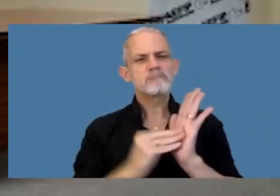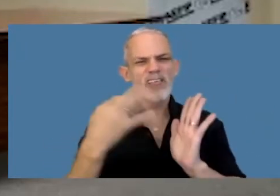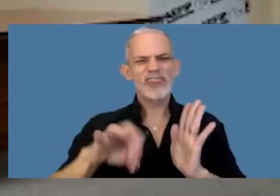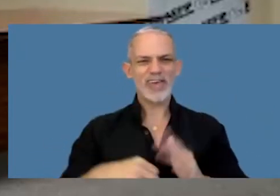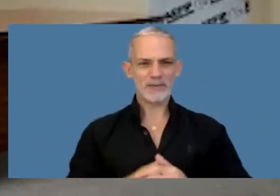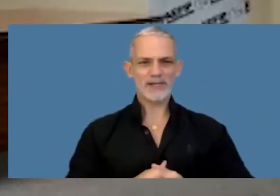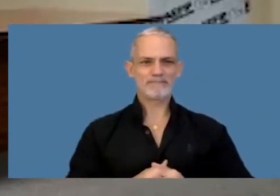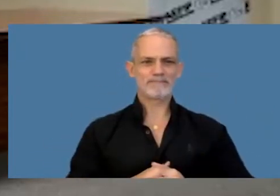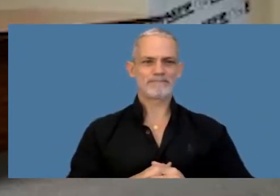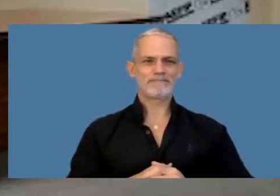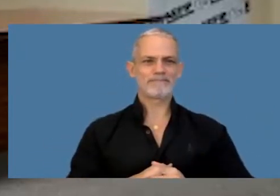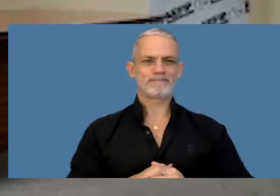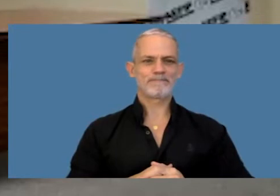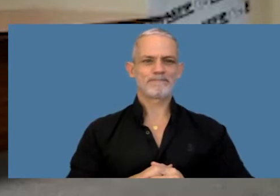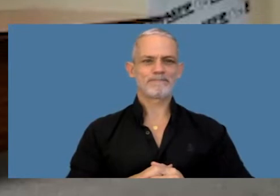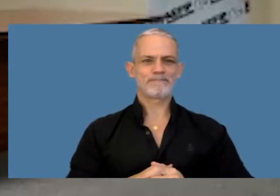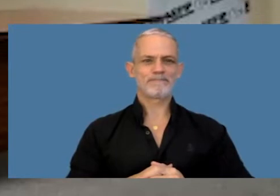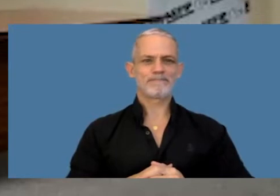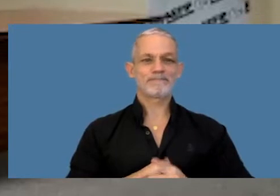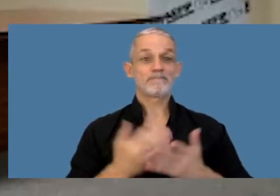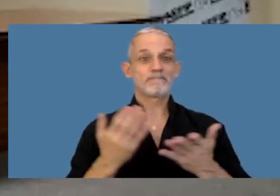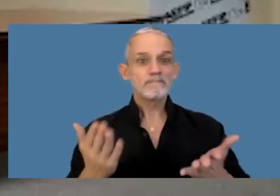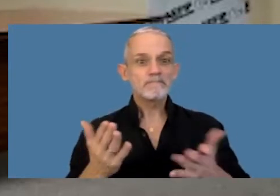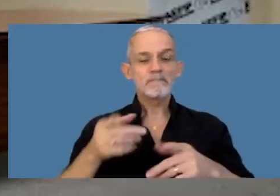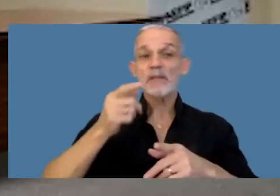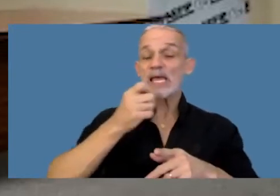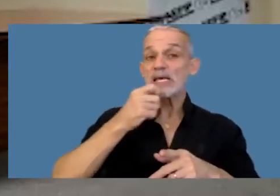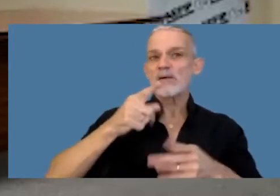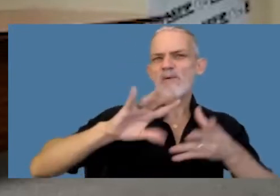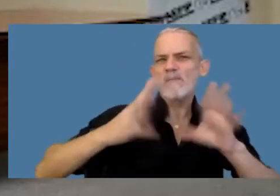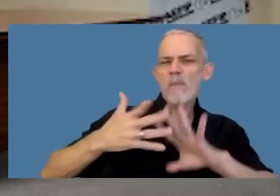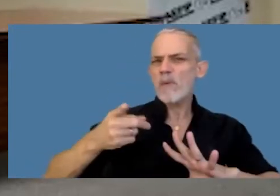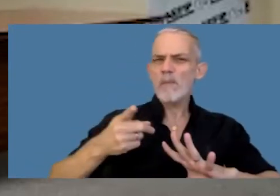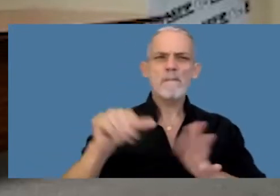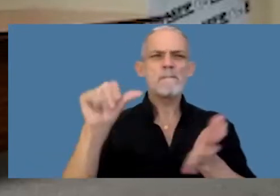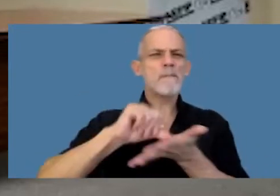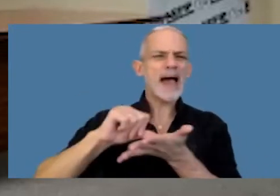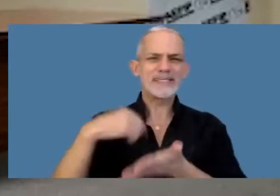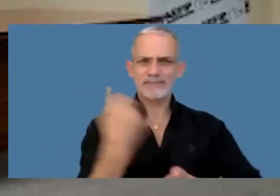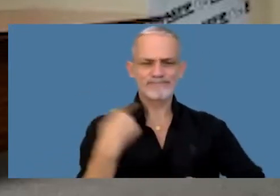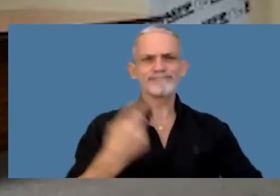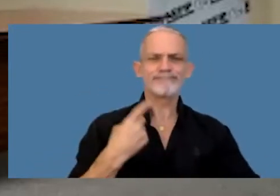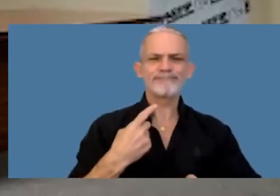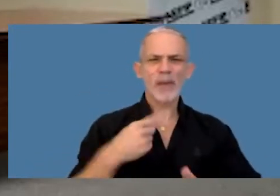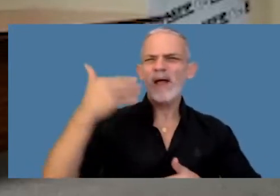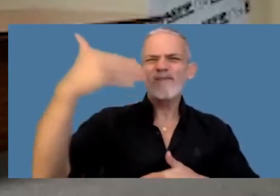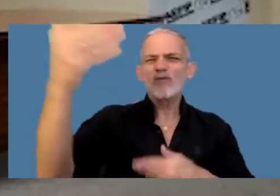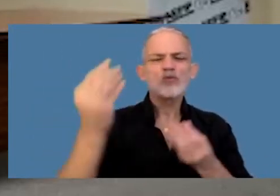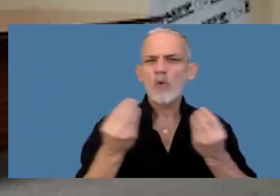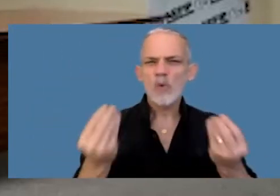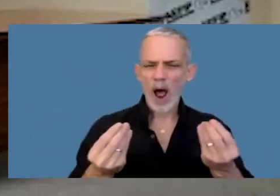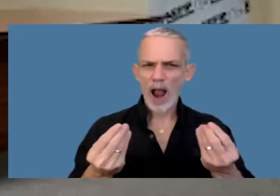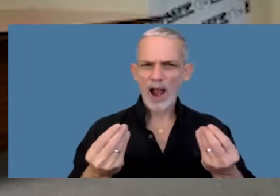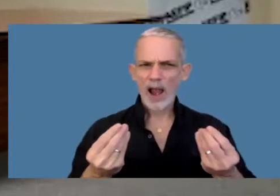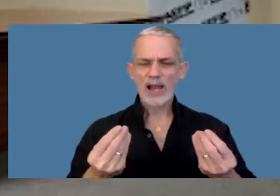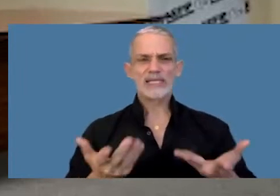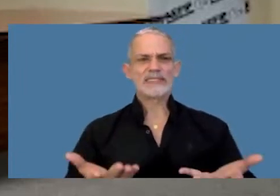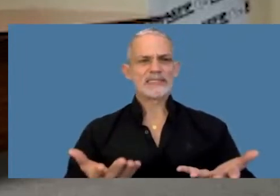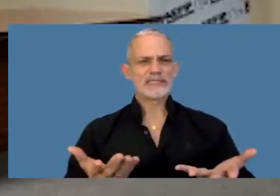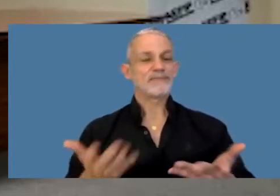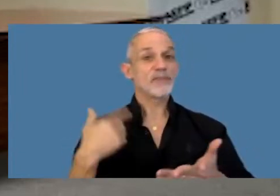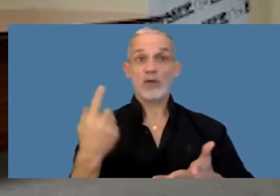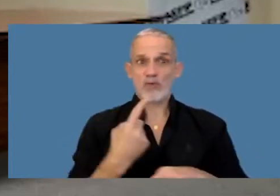Entonces, ¿qué modelo de país podemos propugnarnos hacia futuro? Que no